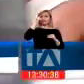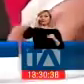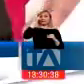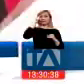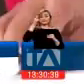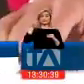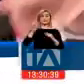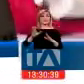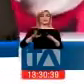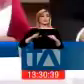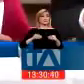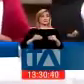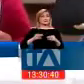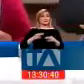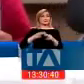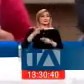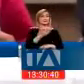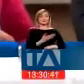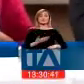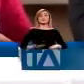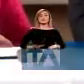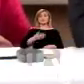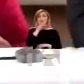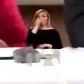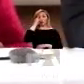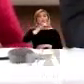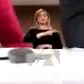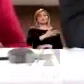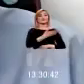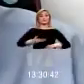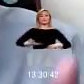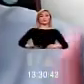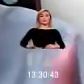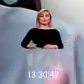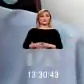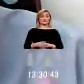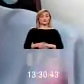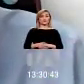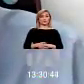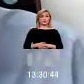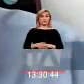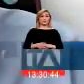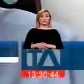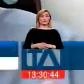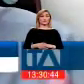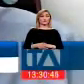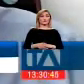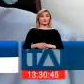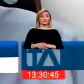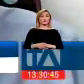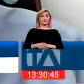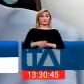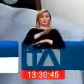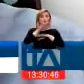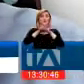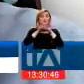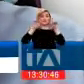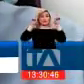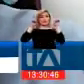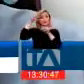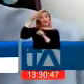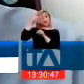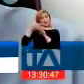recibida la aceptación del expresidente Correa para la vicepresidencia. Si existiese un vicio en relación al cumplimiento